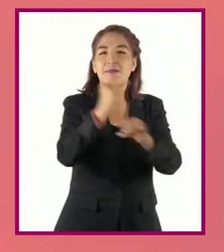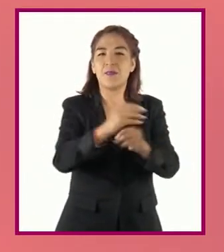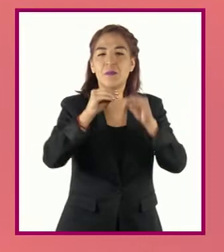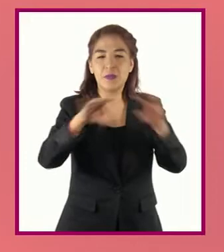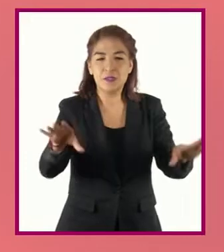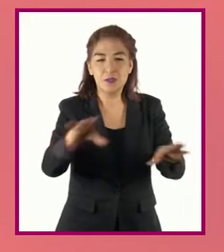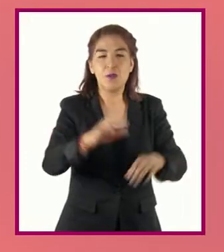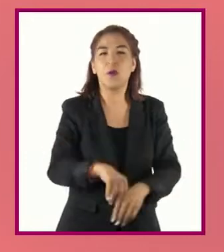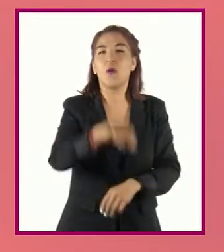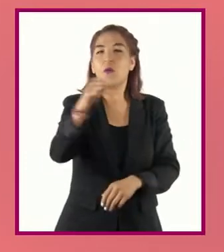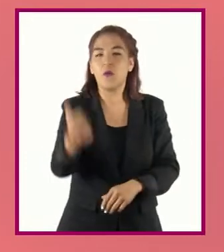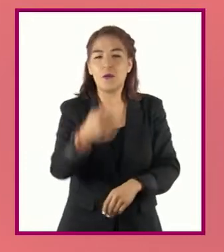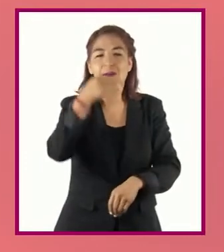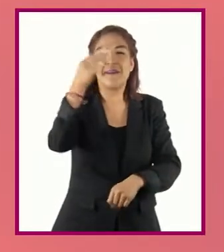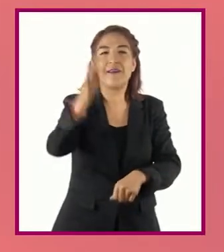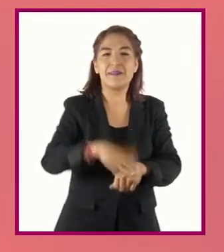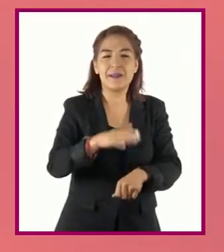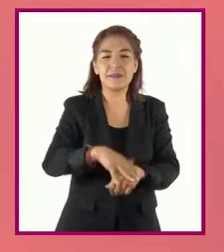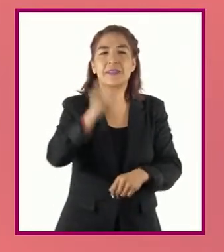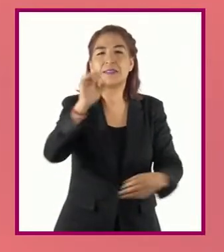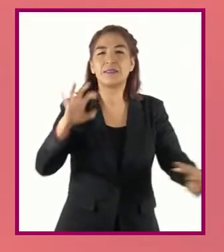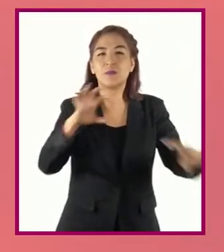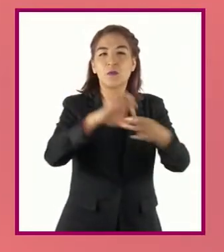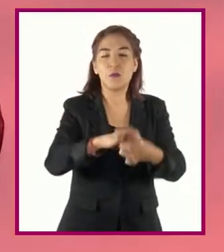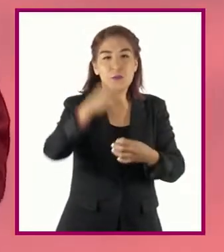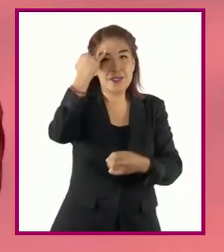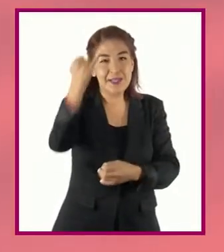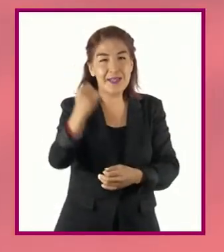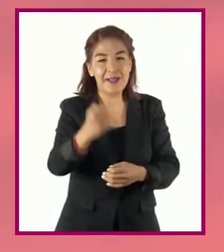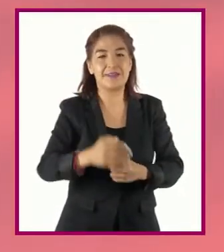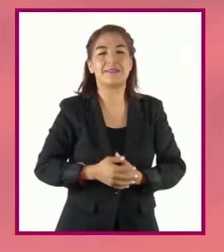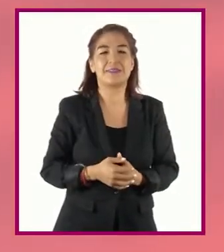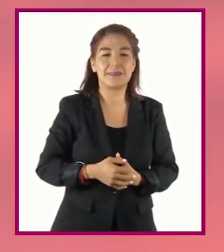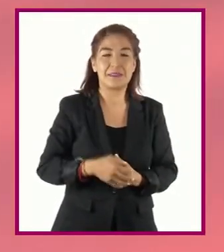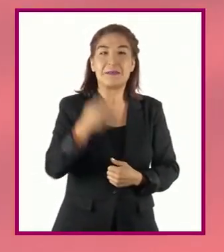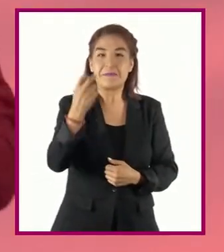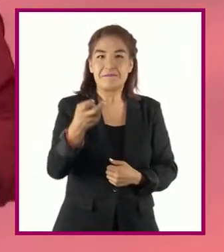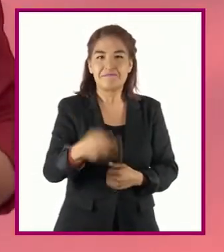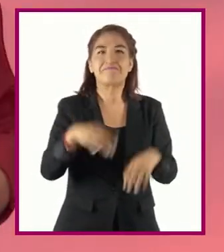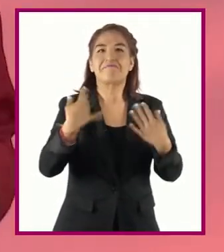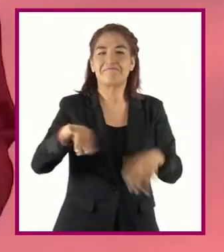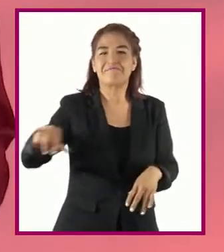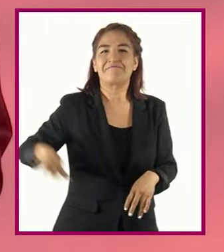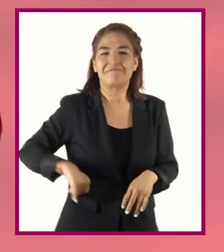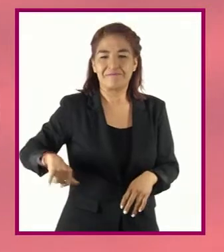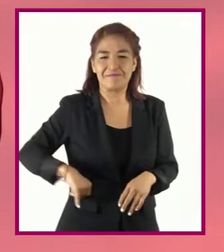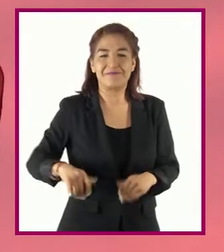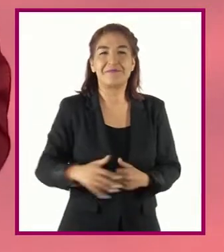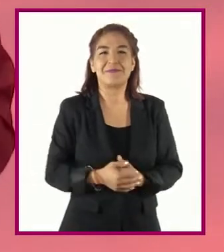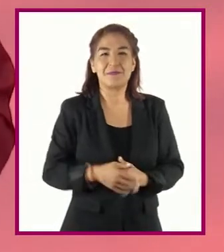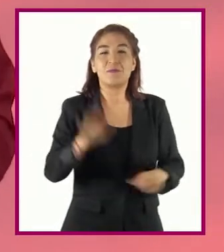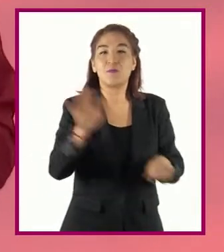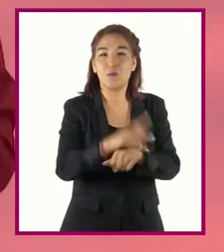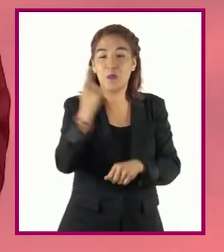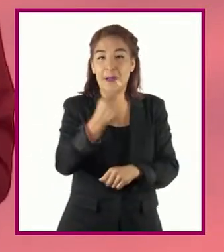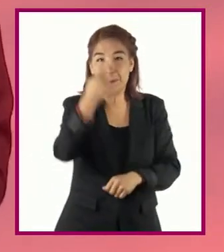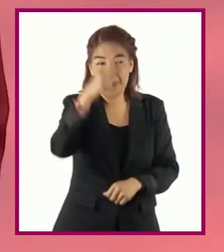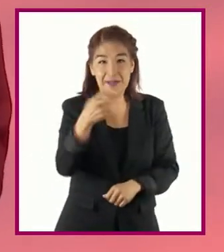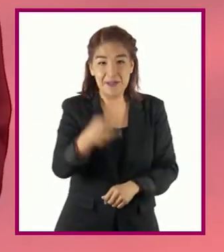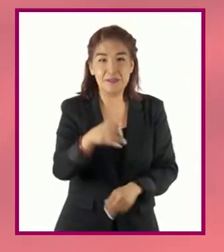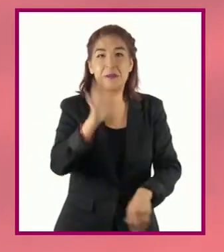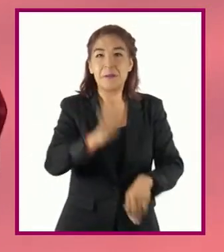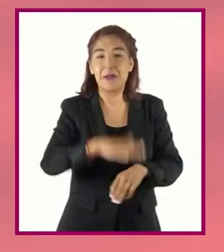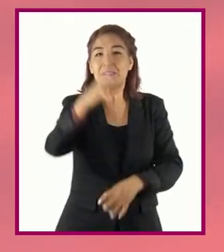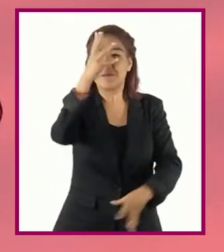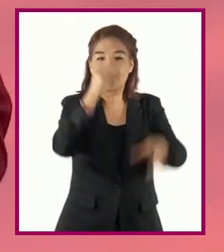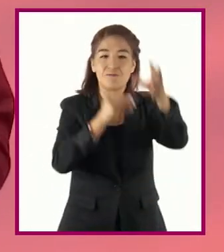y otro, pues unen ideas que se oponen. Eso suena interesante, profesora, porque para construir cualquier